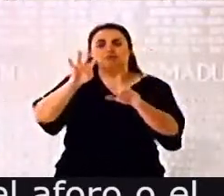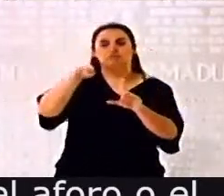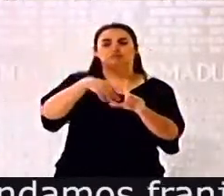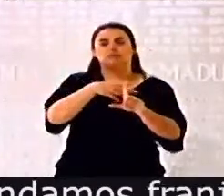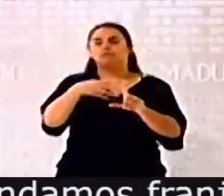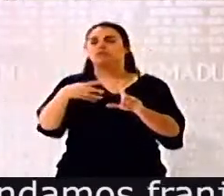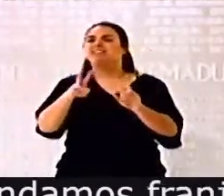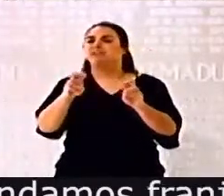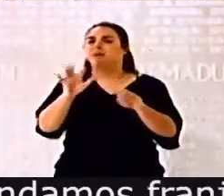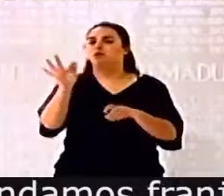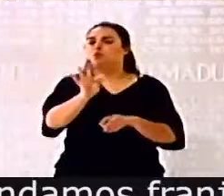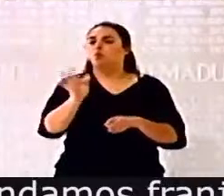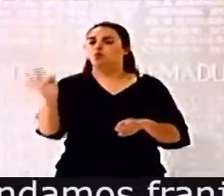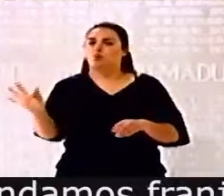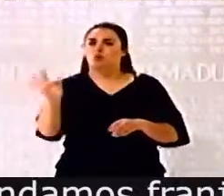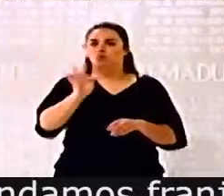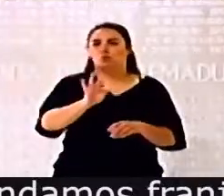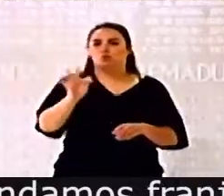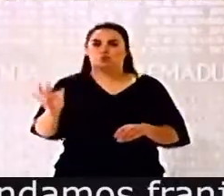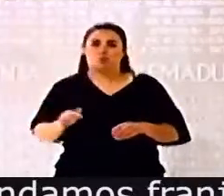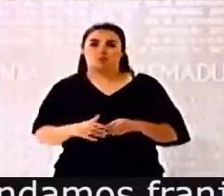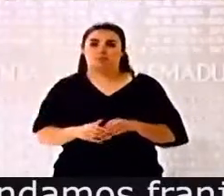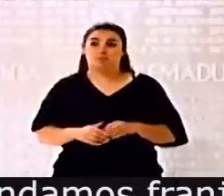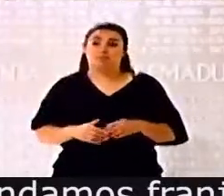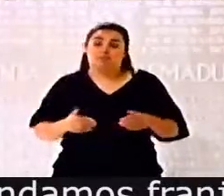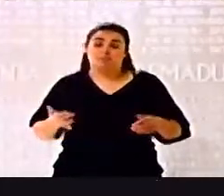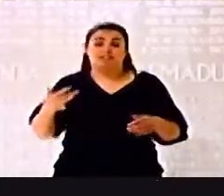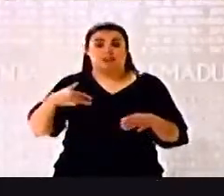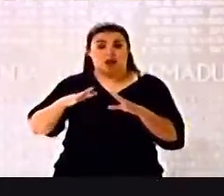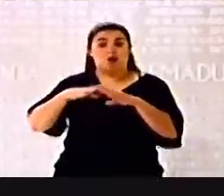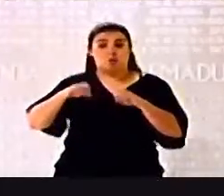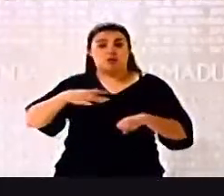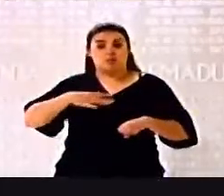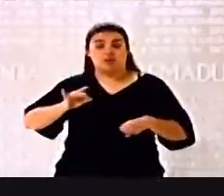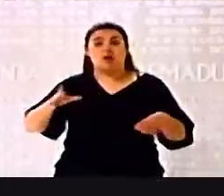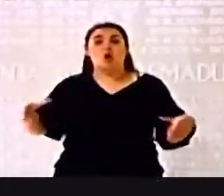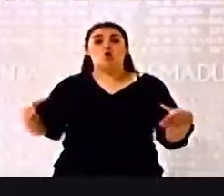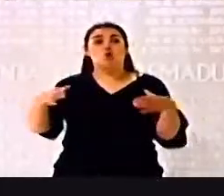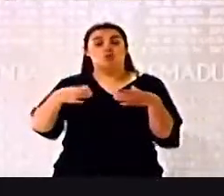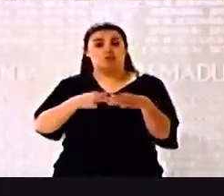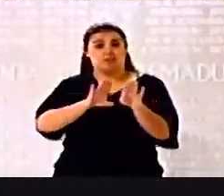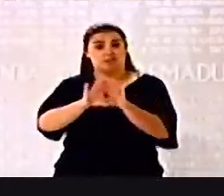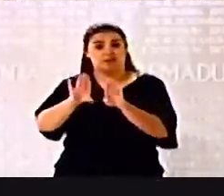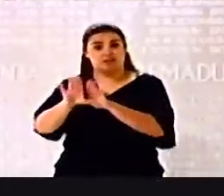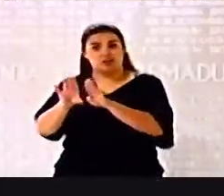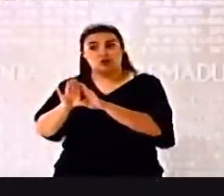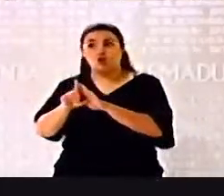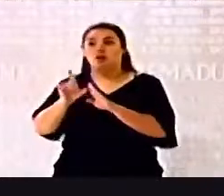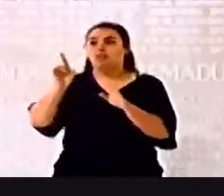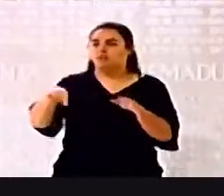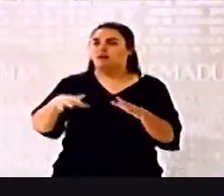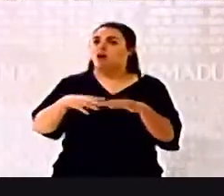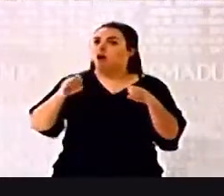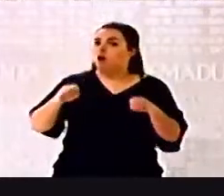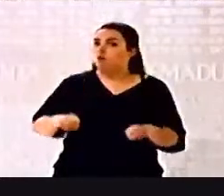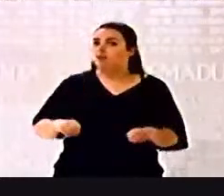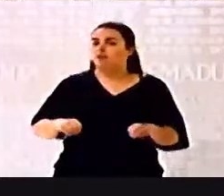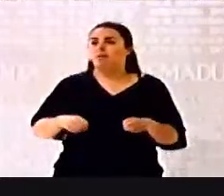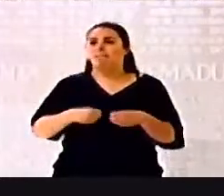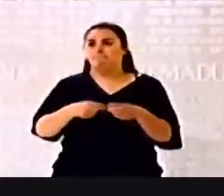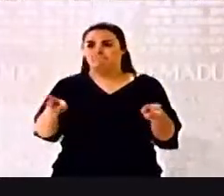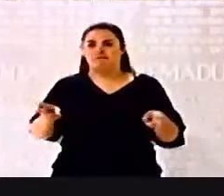turnos. Y se pueden llegar a acuerdos en las comunidades de vecinos y se pueden llegar a acuerdos en las